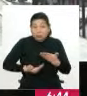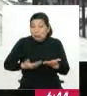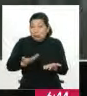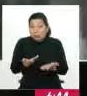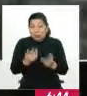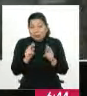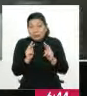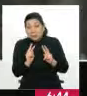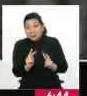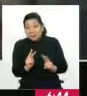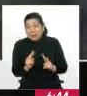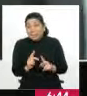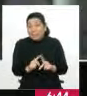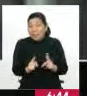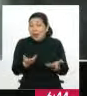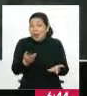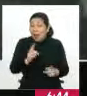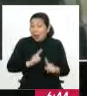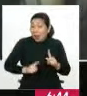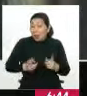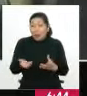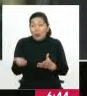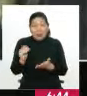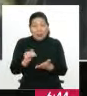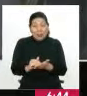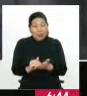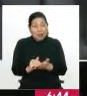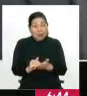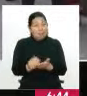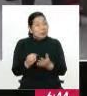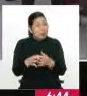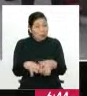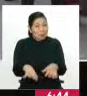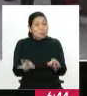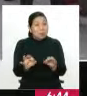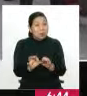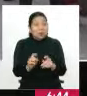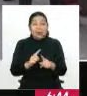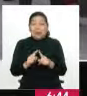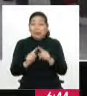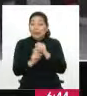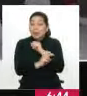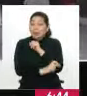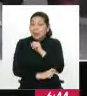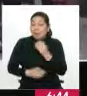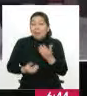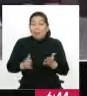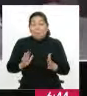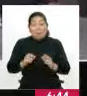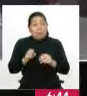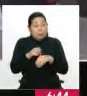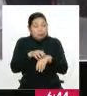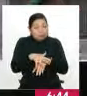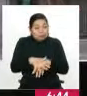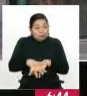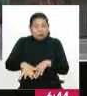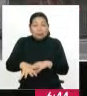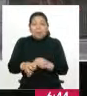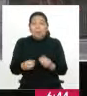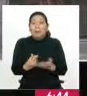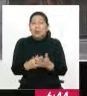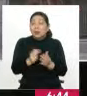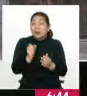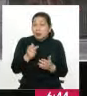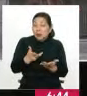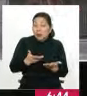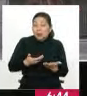la vigilancia genómica es algo que debe estar implementado de forma importante en todos los países para detectar posibles brotes, yo creo,